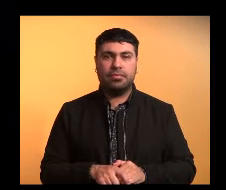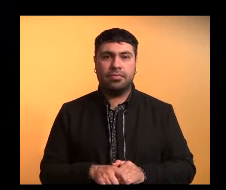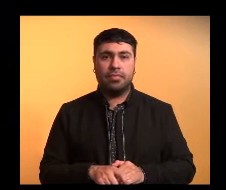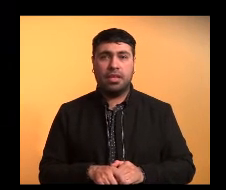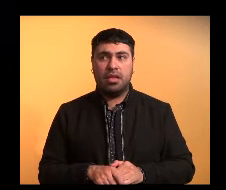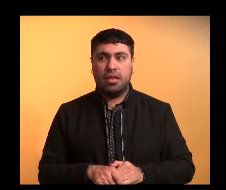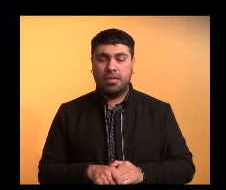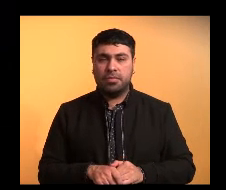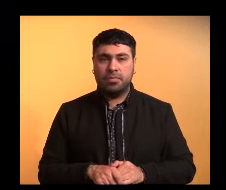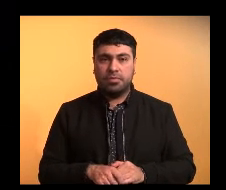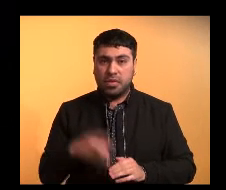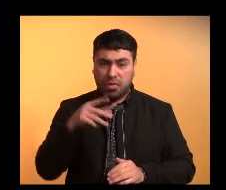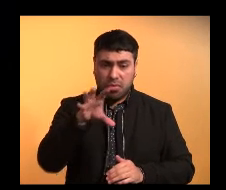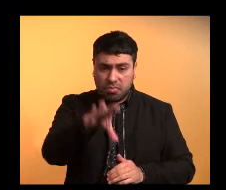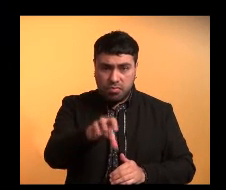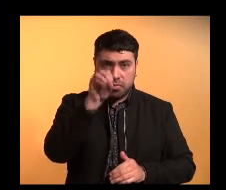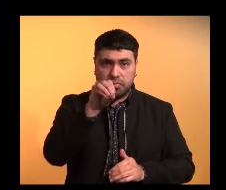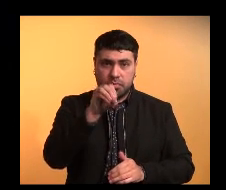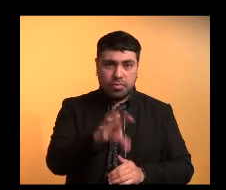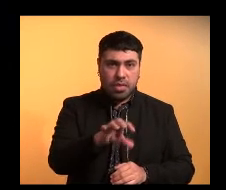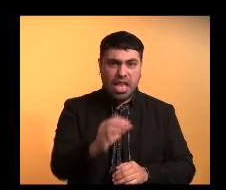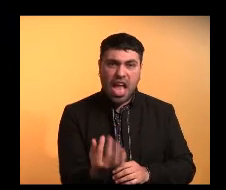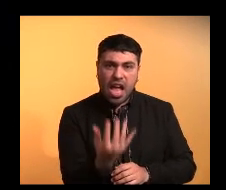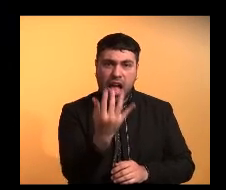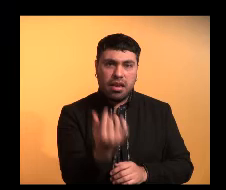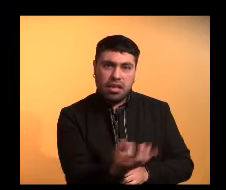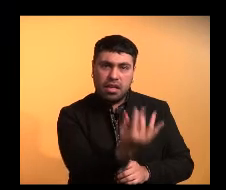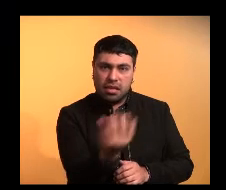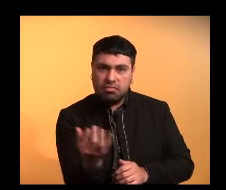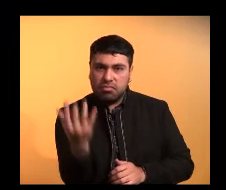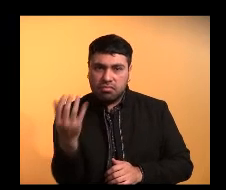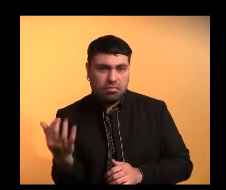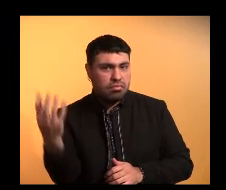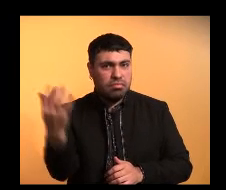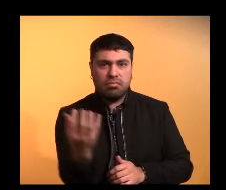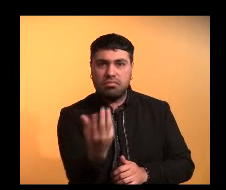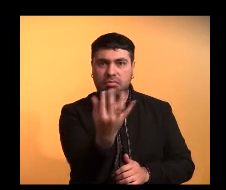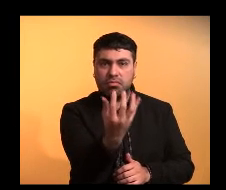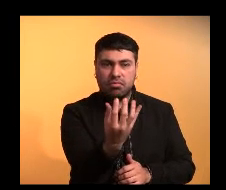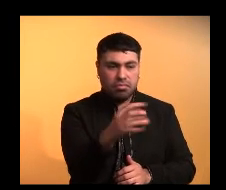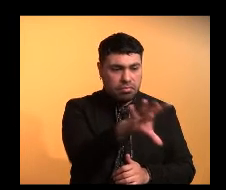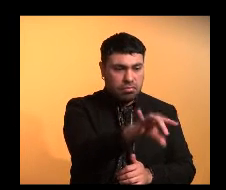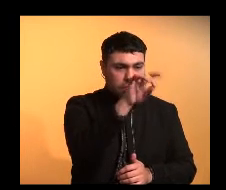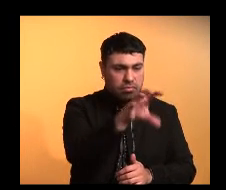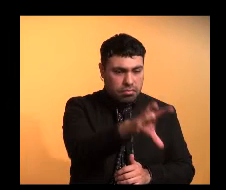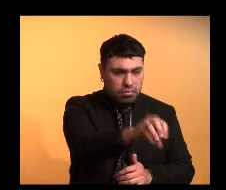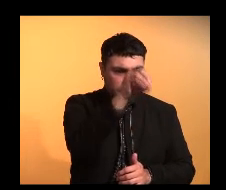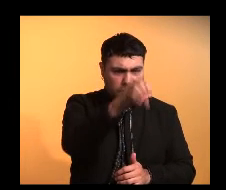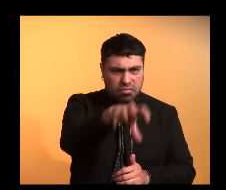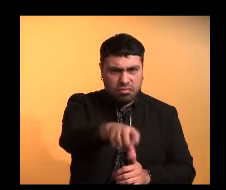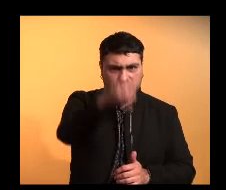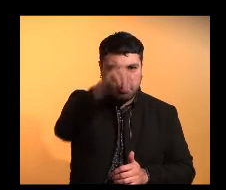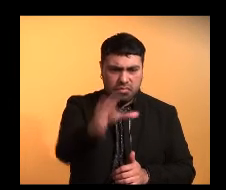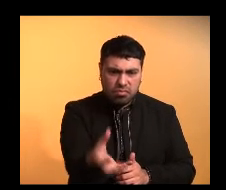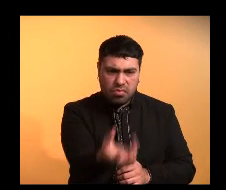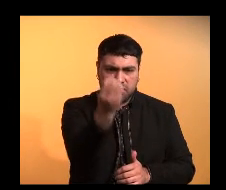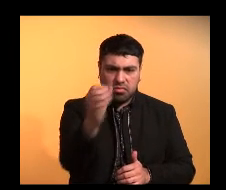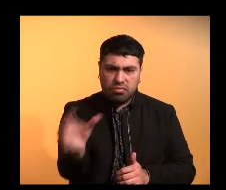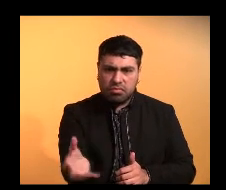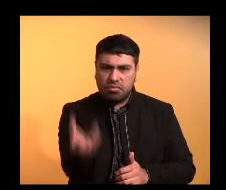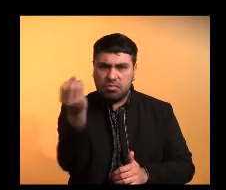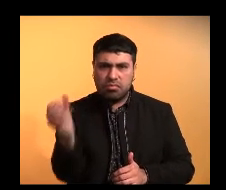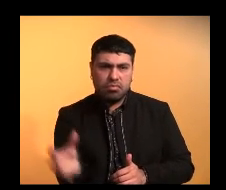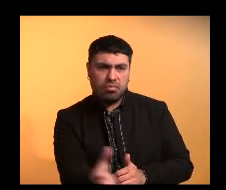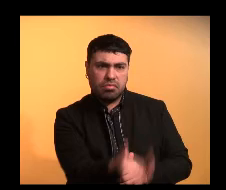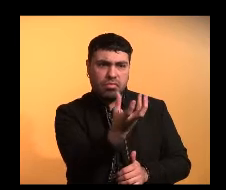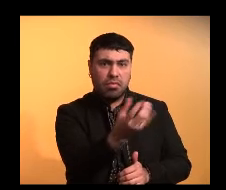vamos capturando, y ahí ustedes ven cómo ya estamos capturando algunas algas que están flotando en aguas antárticas. Esto después nosotros lo llevamos